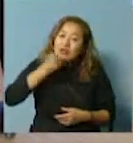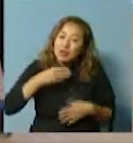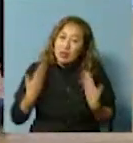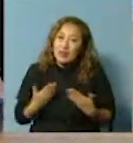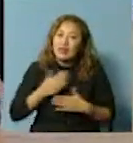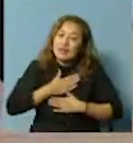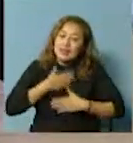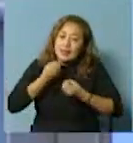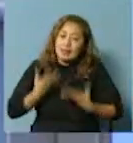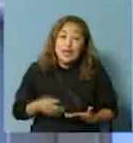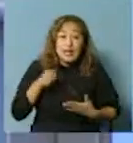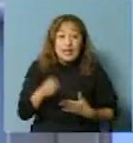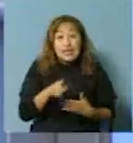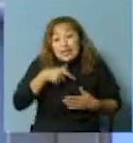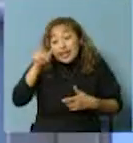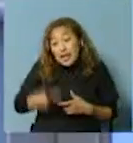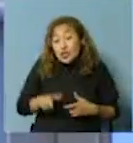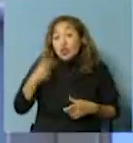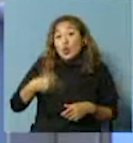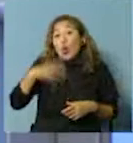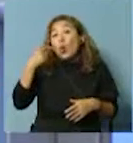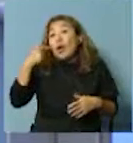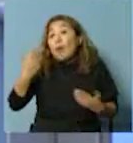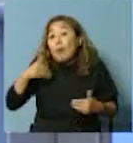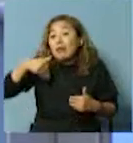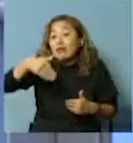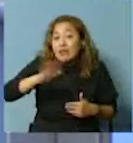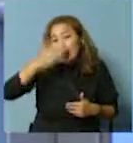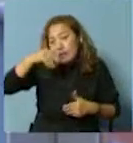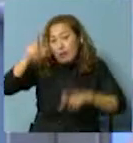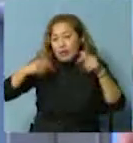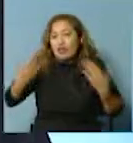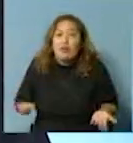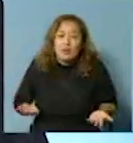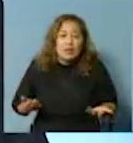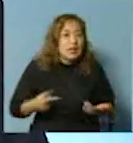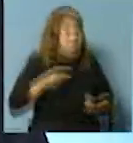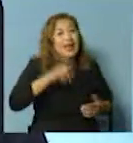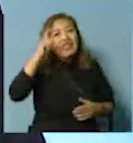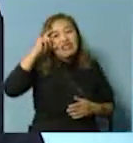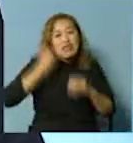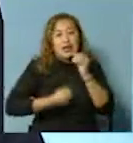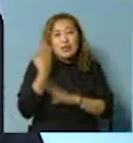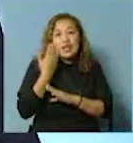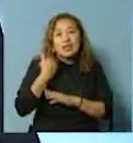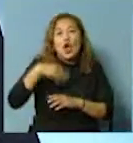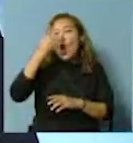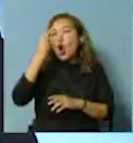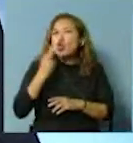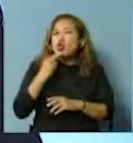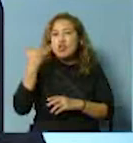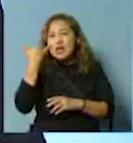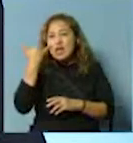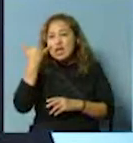se van a sentir bien y si eso hacen con el cuarto poder imagínate con el resto de la gente que estaba previsto 10 de la mañana y comenzó paso a las once y media